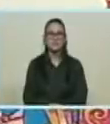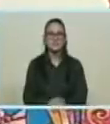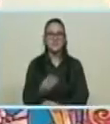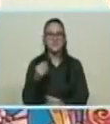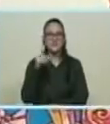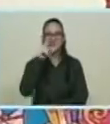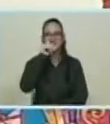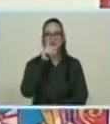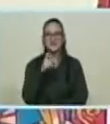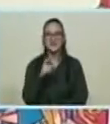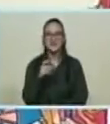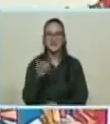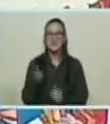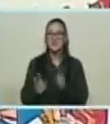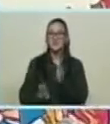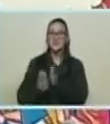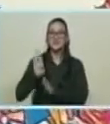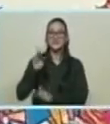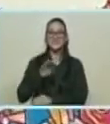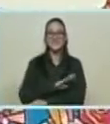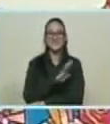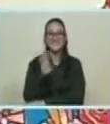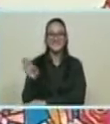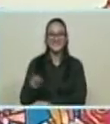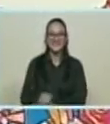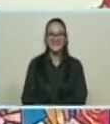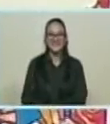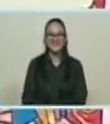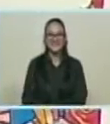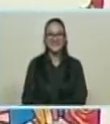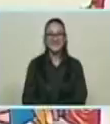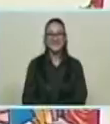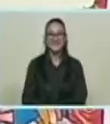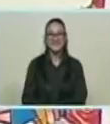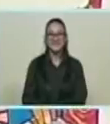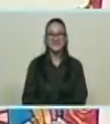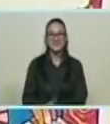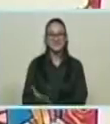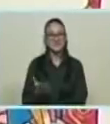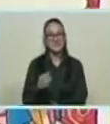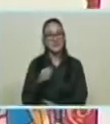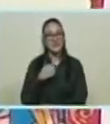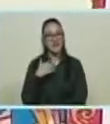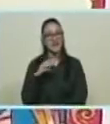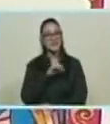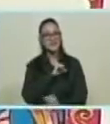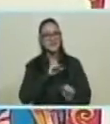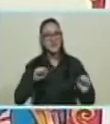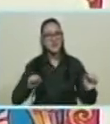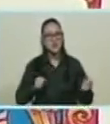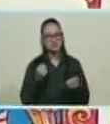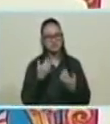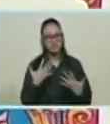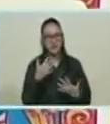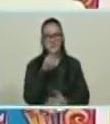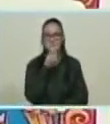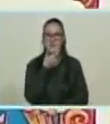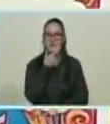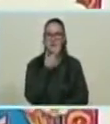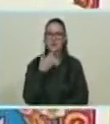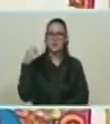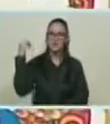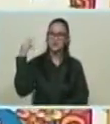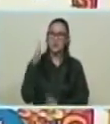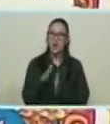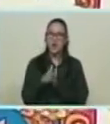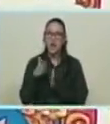años, ascender al cielo de los justos, por bendición de nuestro Señor, así será de bello. El sol